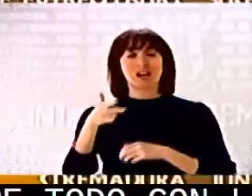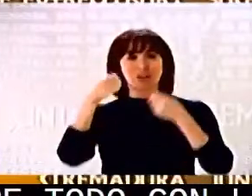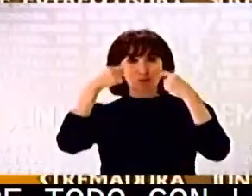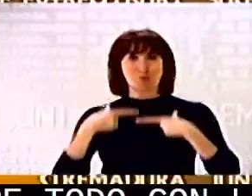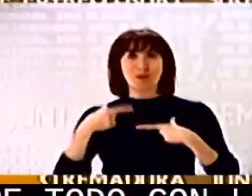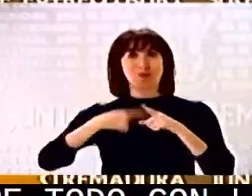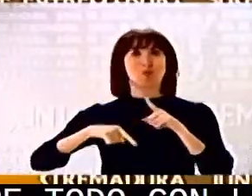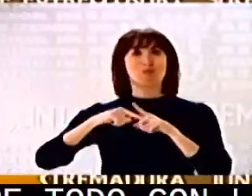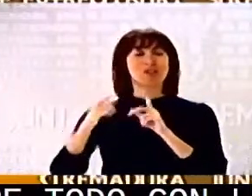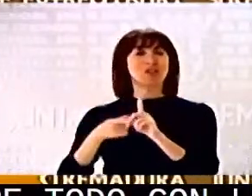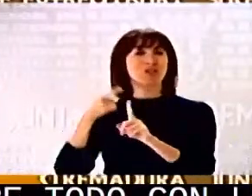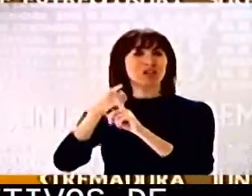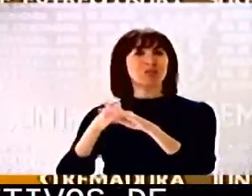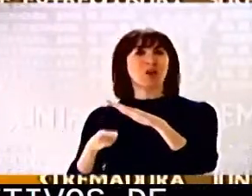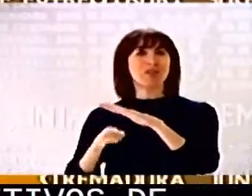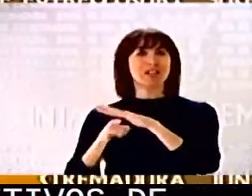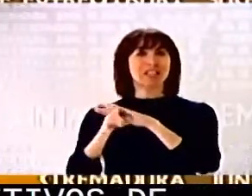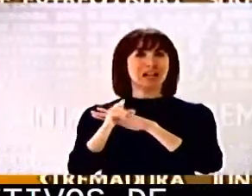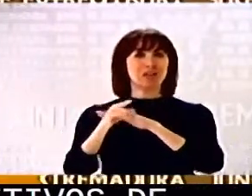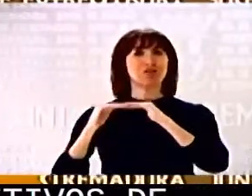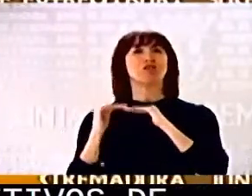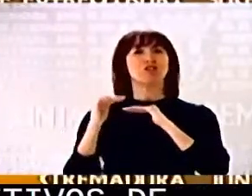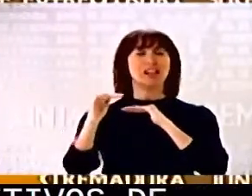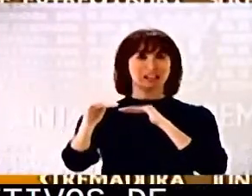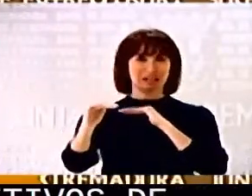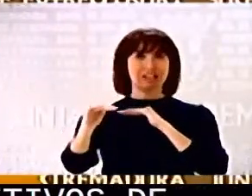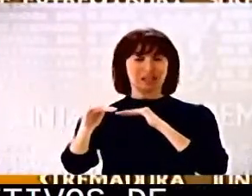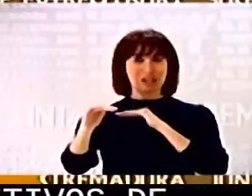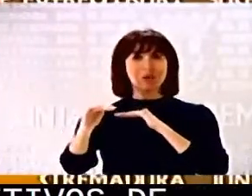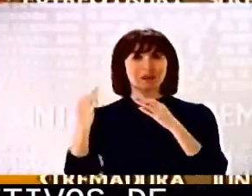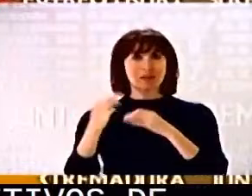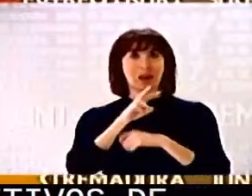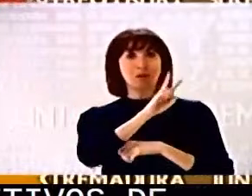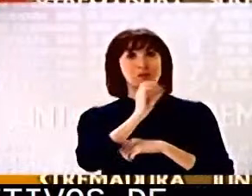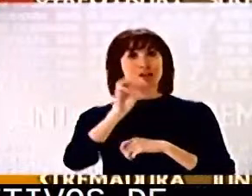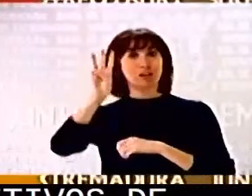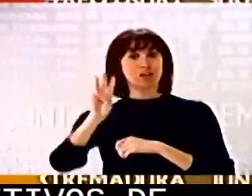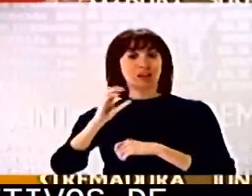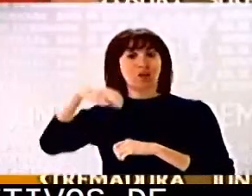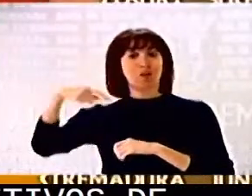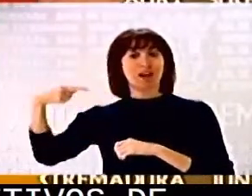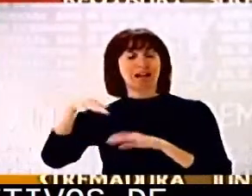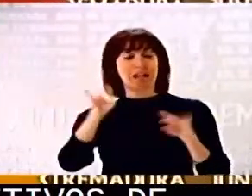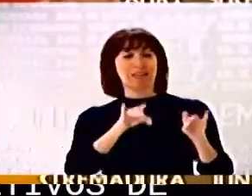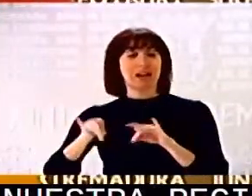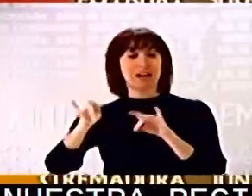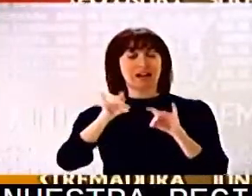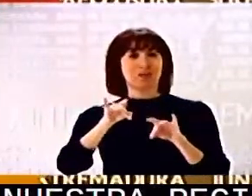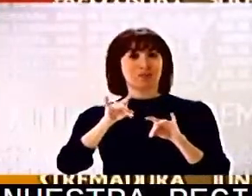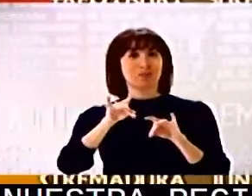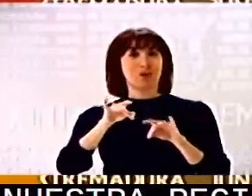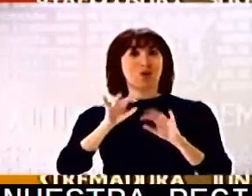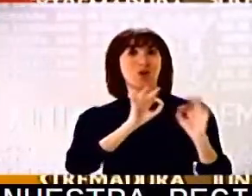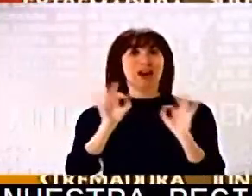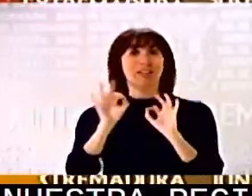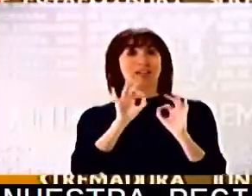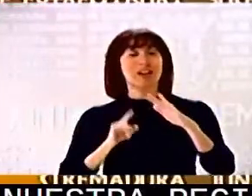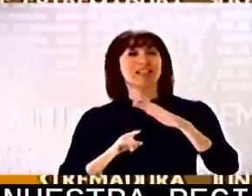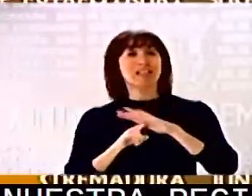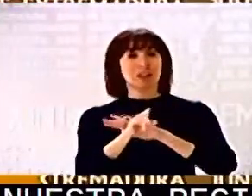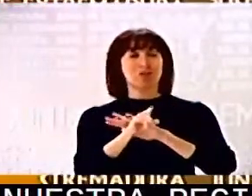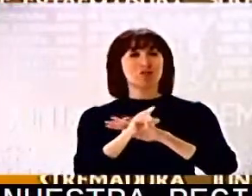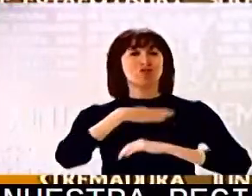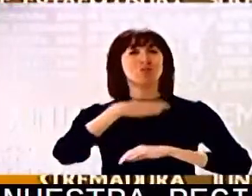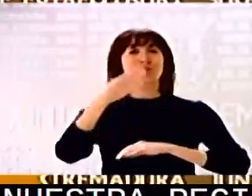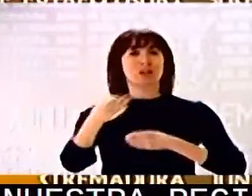objetivos de desarrollo sostenible. Las 203 ONG de nuestra región, organizaciones del desarrollo, podrán acogerse